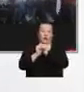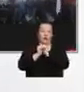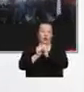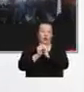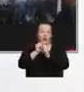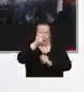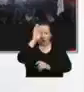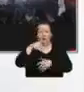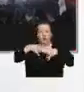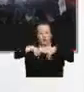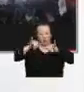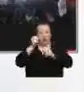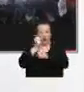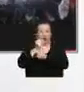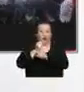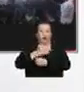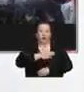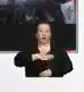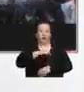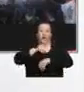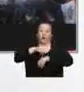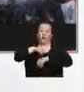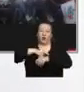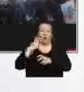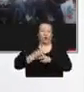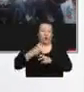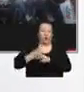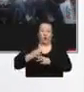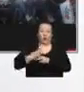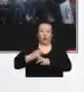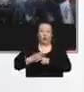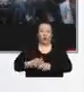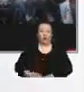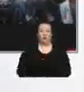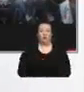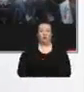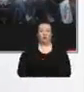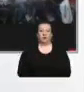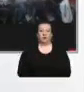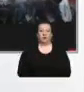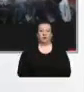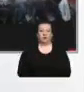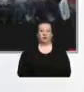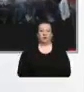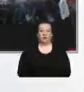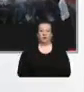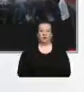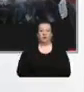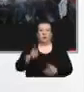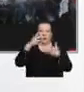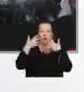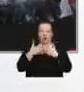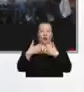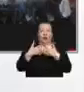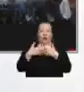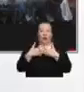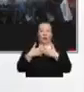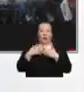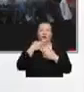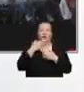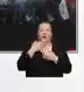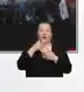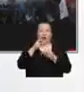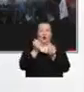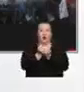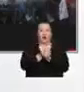seguir trabajando compañeros tiempos muy duros nos robaron la patria por la traición de un tipo como moreno de las peores basuras que ha